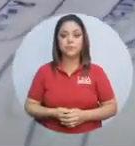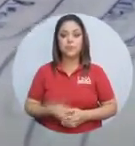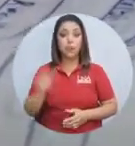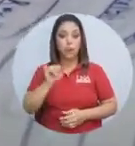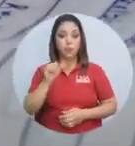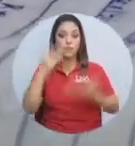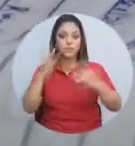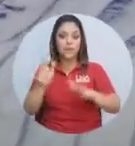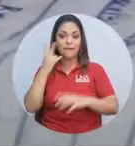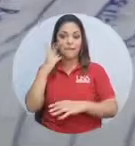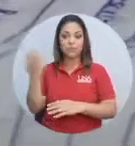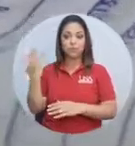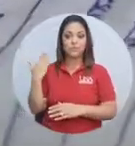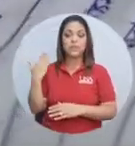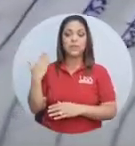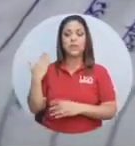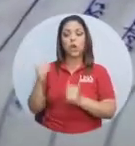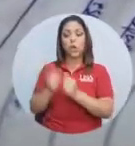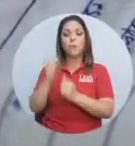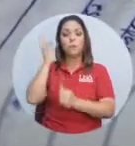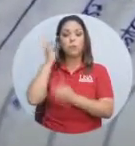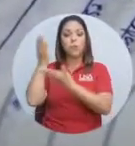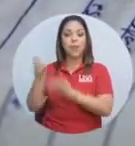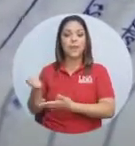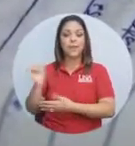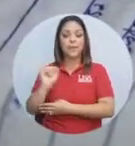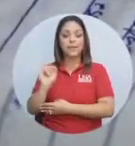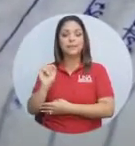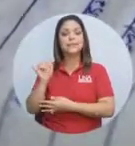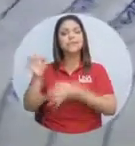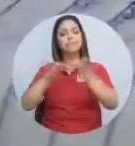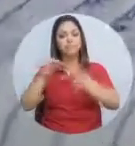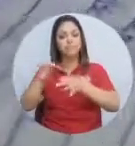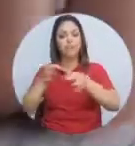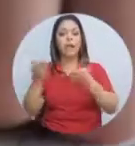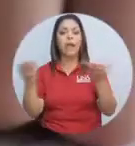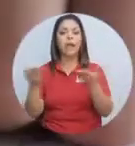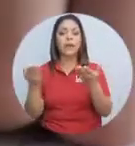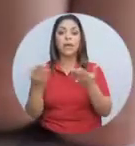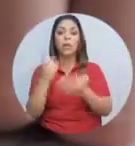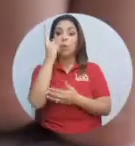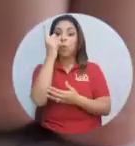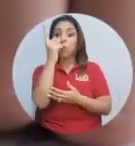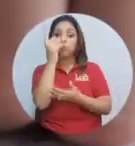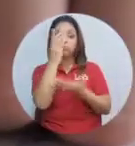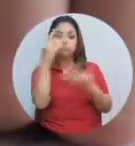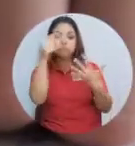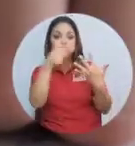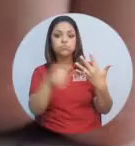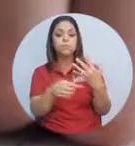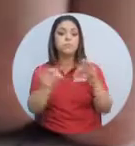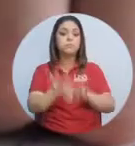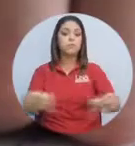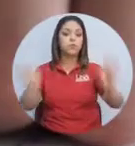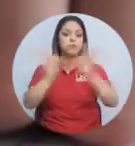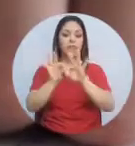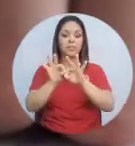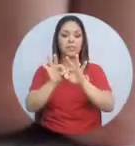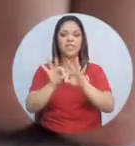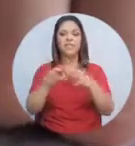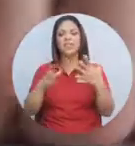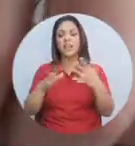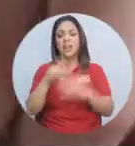visto con Ingrid, uno de los aspectos importantes que tiene este tipo de